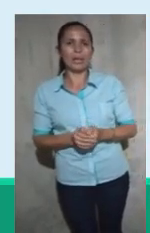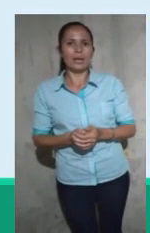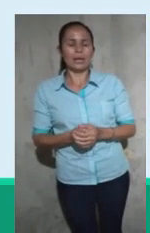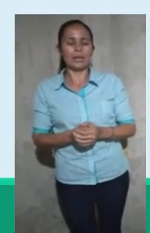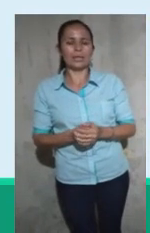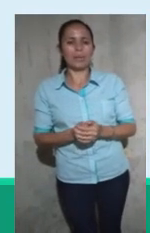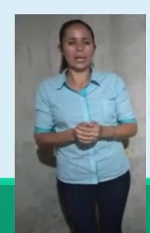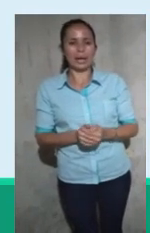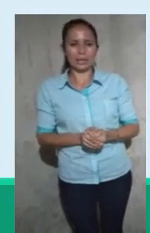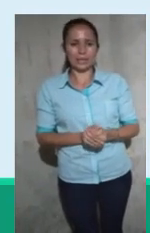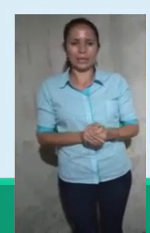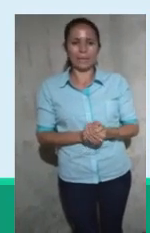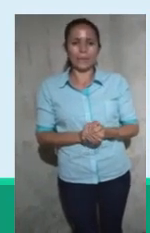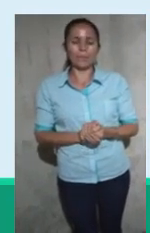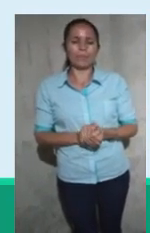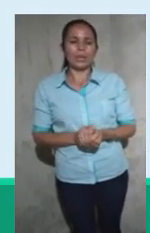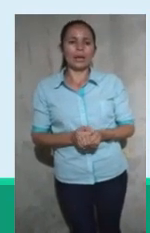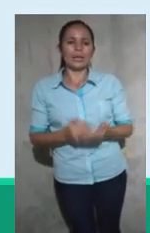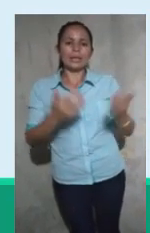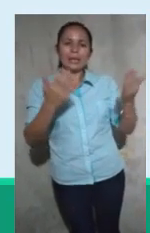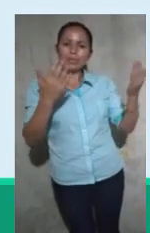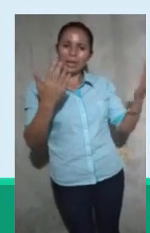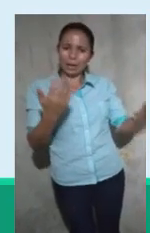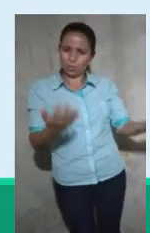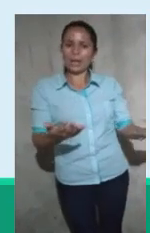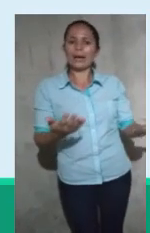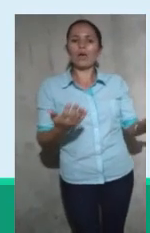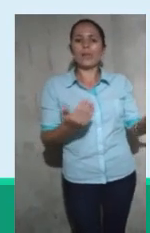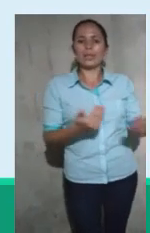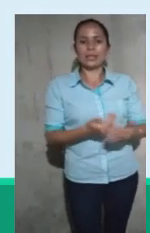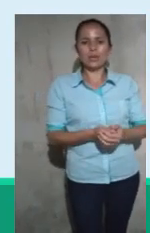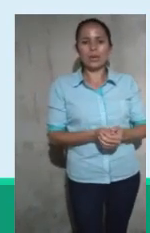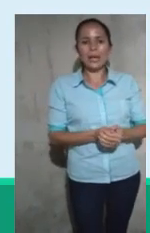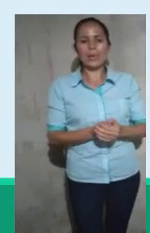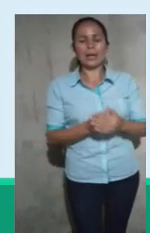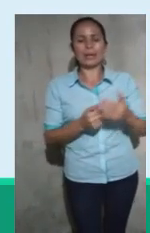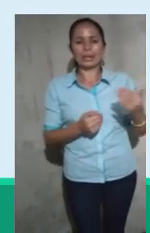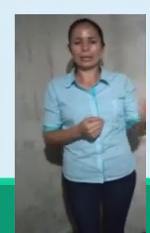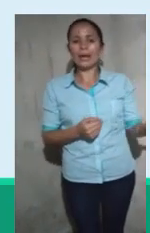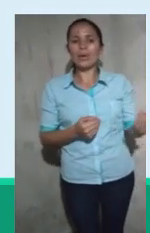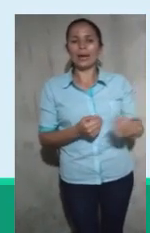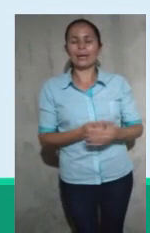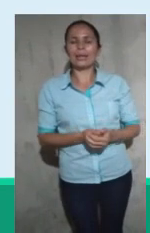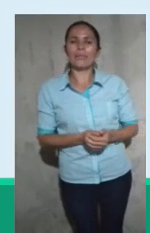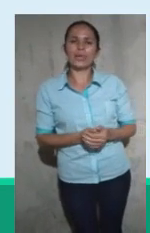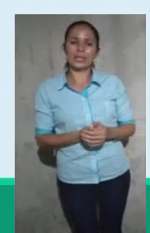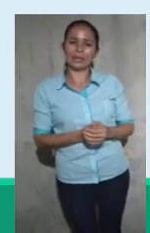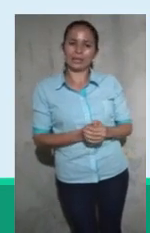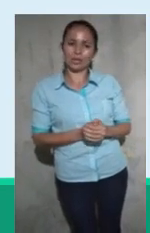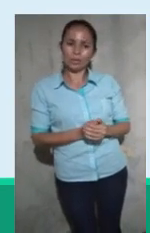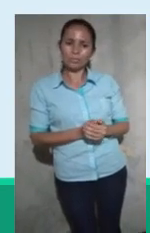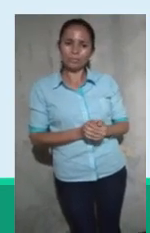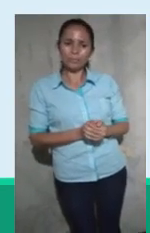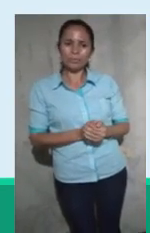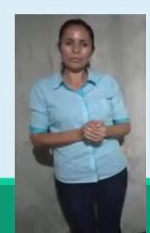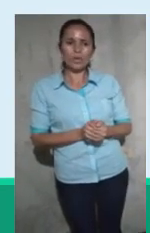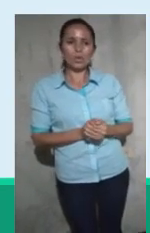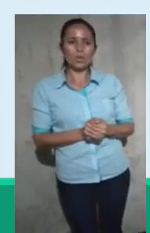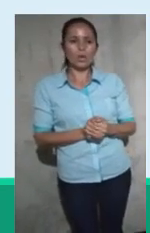anteriormente explicadas. Aquí tenemos algunas recomendaciones para redactar una carta de